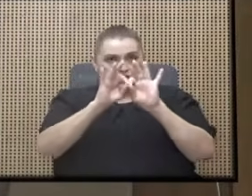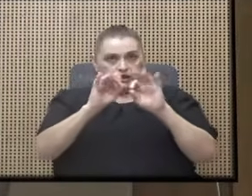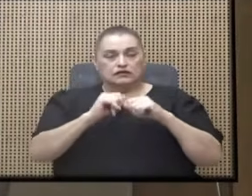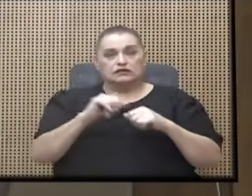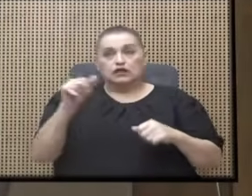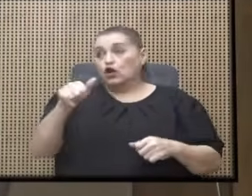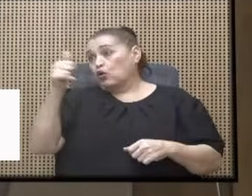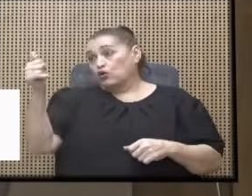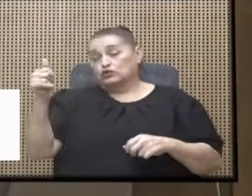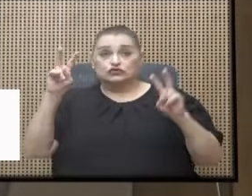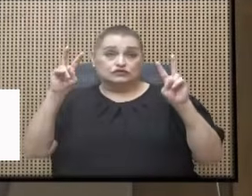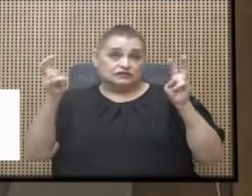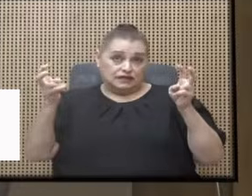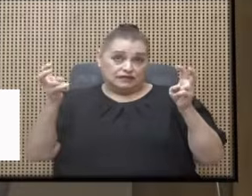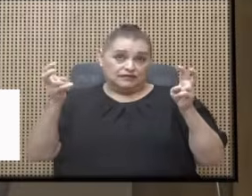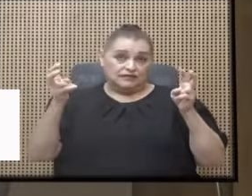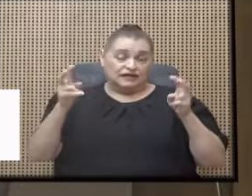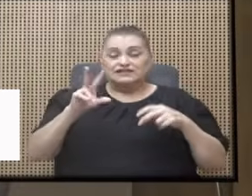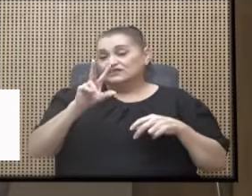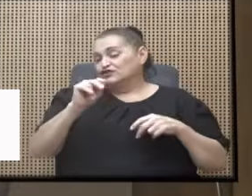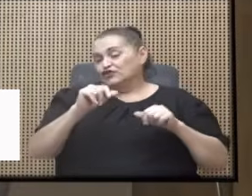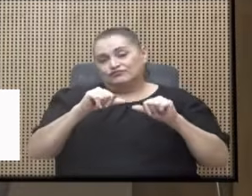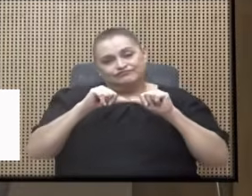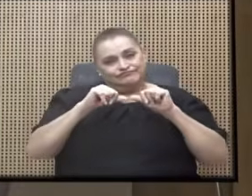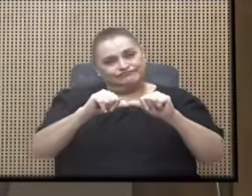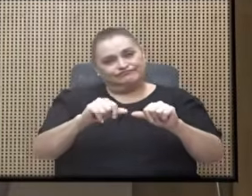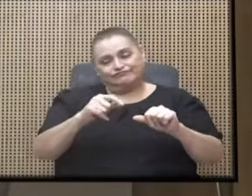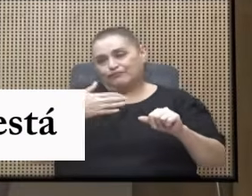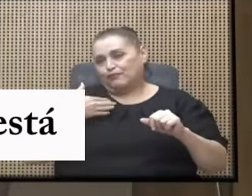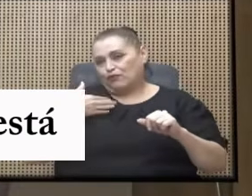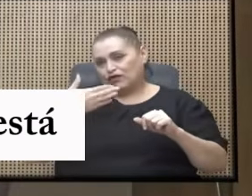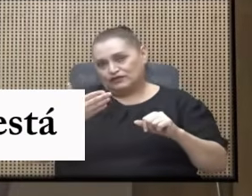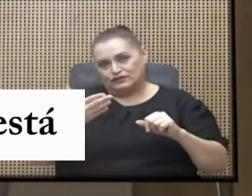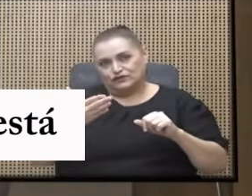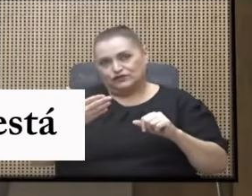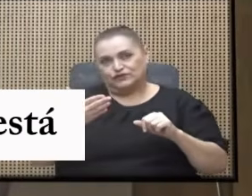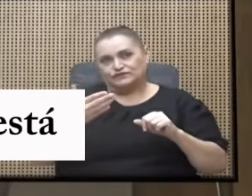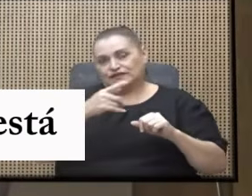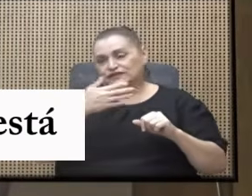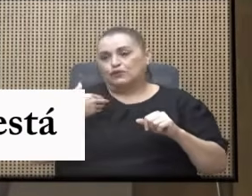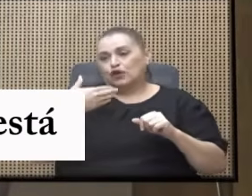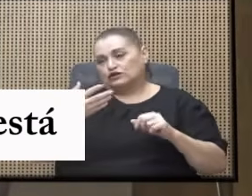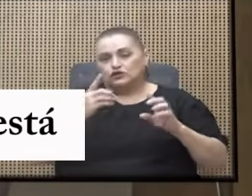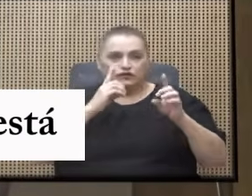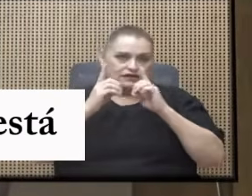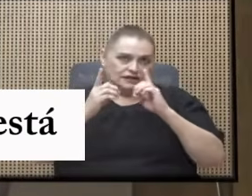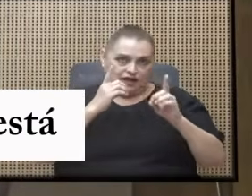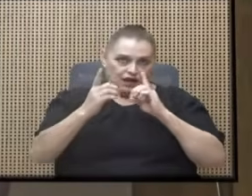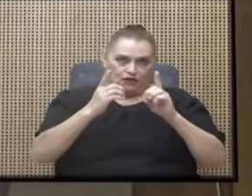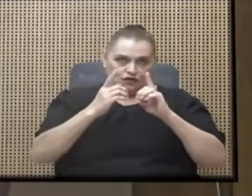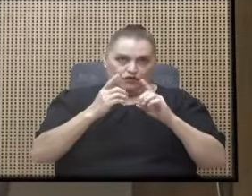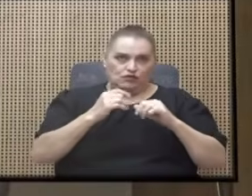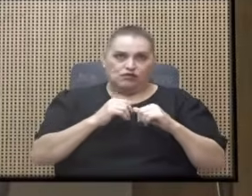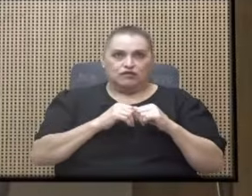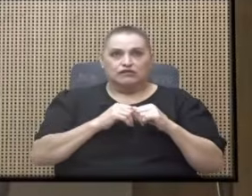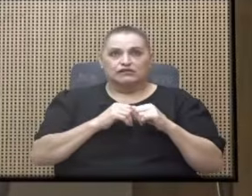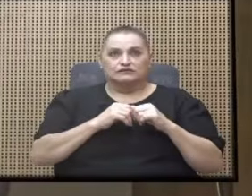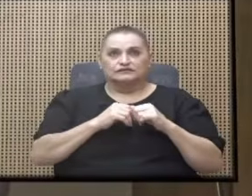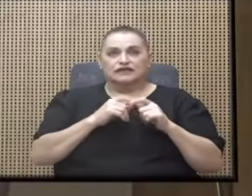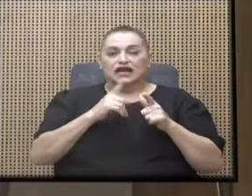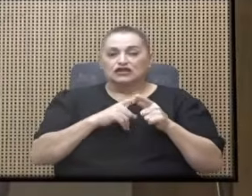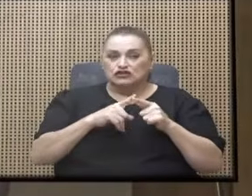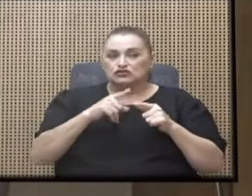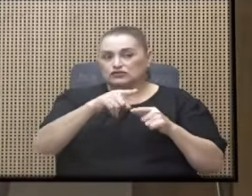otros temas, pues no ha prevalecido esa vocación de diálogo, ¿verdad? Si usted está en medio de